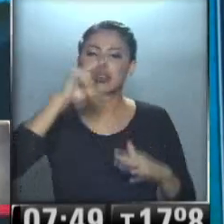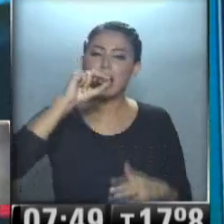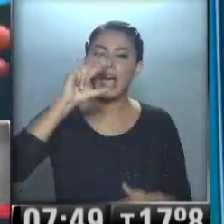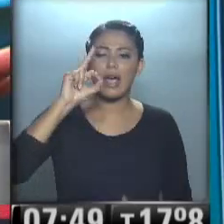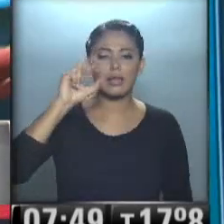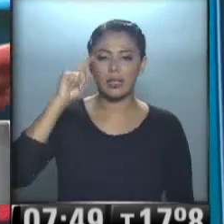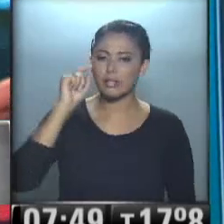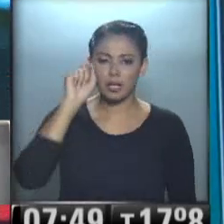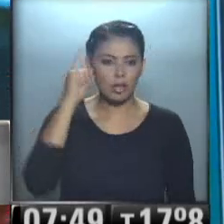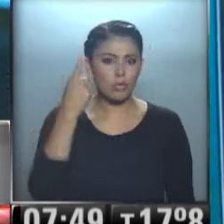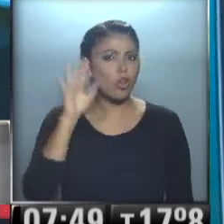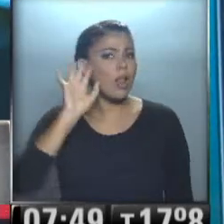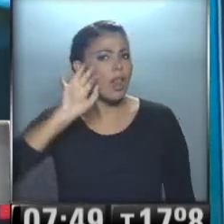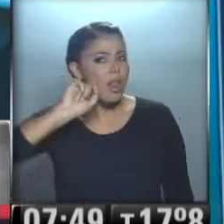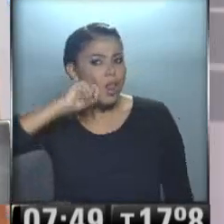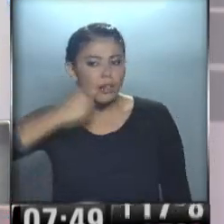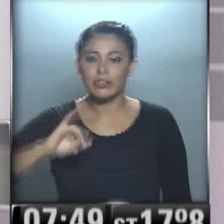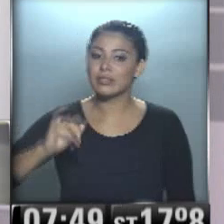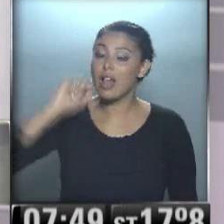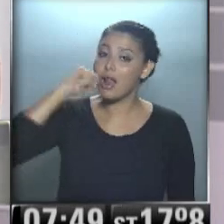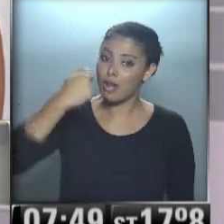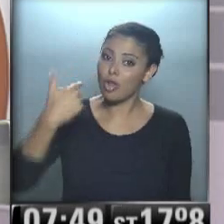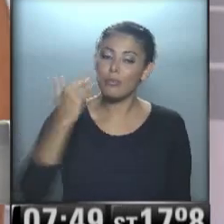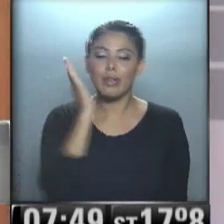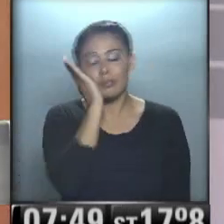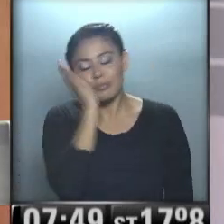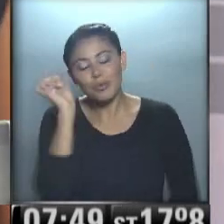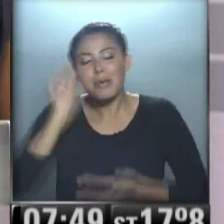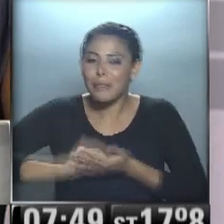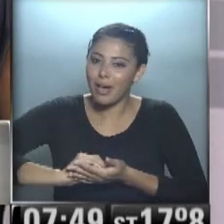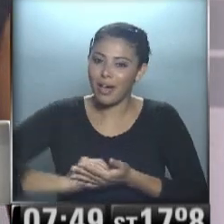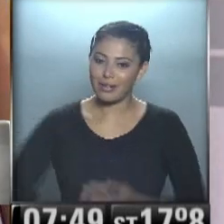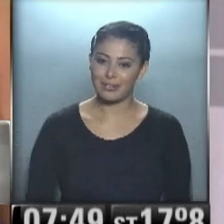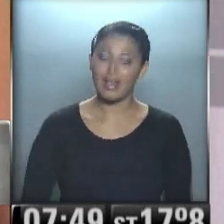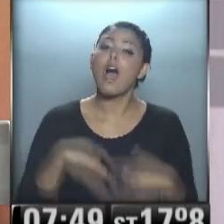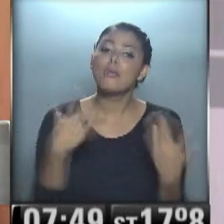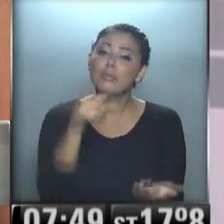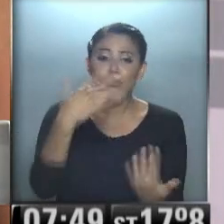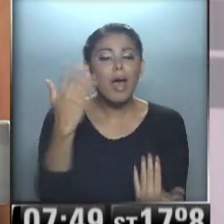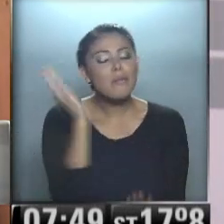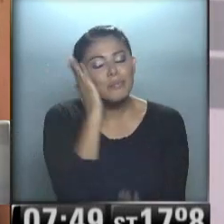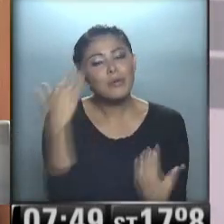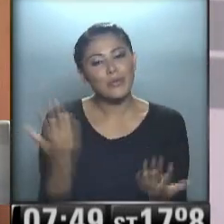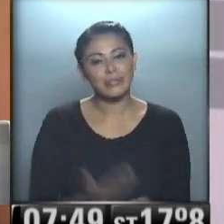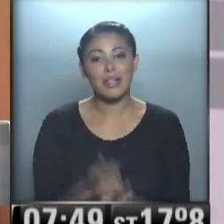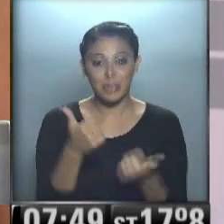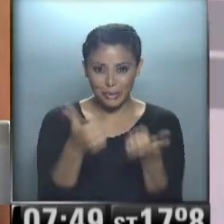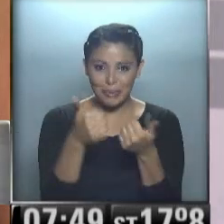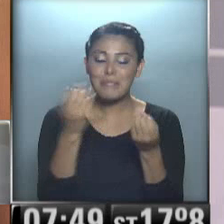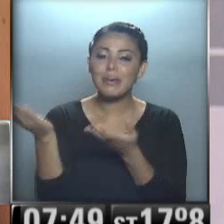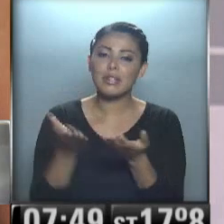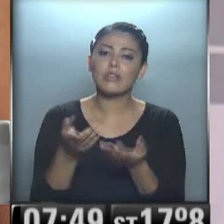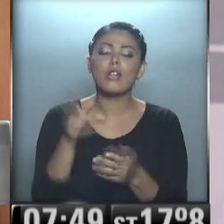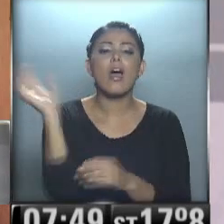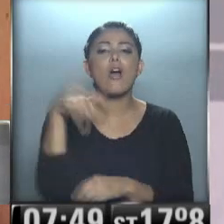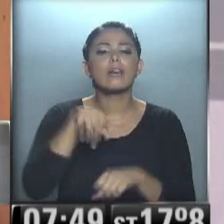pero está lindísimo. Está lindísimo, está lindísimo. Principalmente para seguir durmiendo un rato más, ¿eh? Aprovechen si pueden. ¿Cómo les va? Bienvenidos. ¿Qué nos